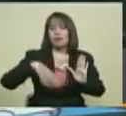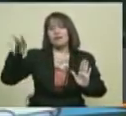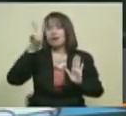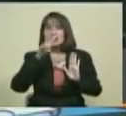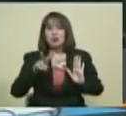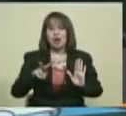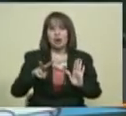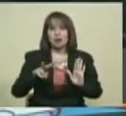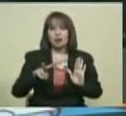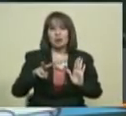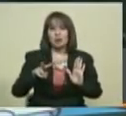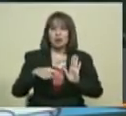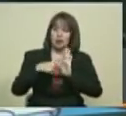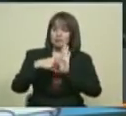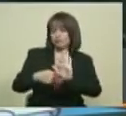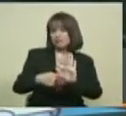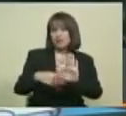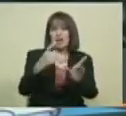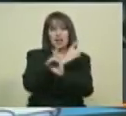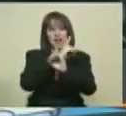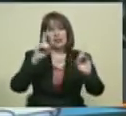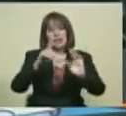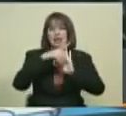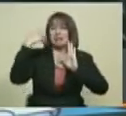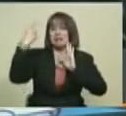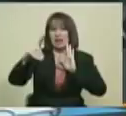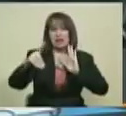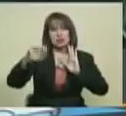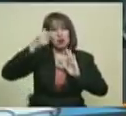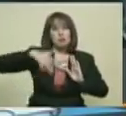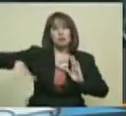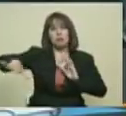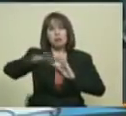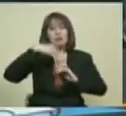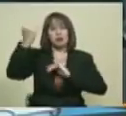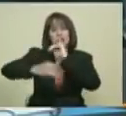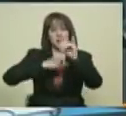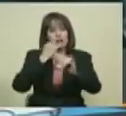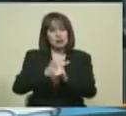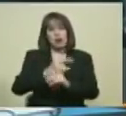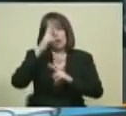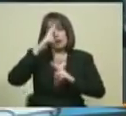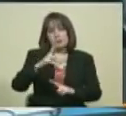aparte del derecho internacional público que respetamos plenamente.